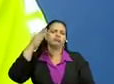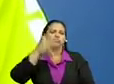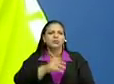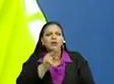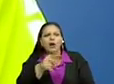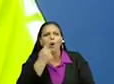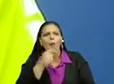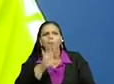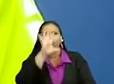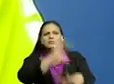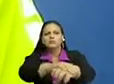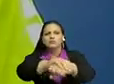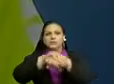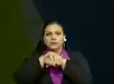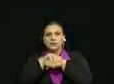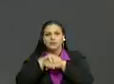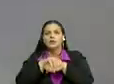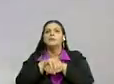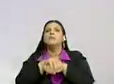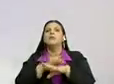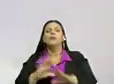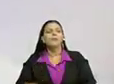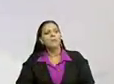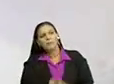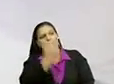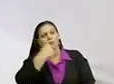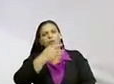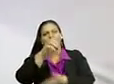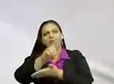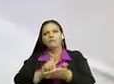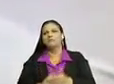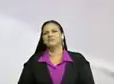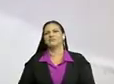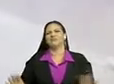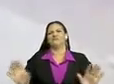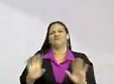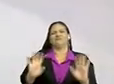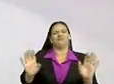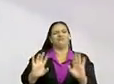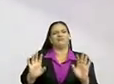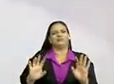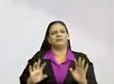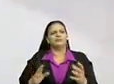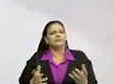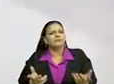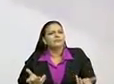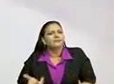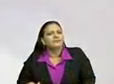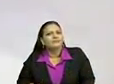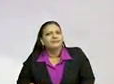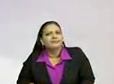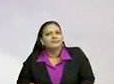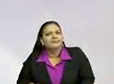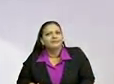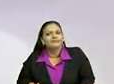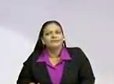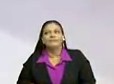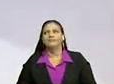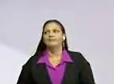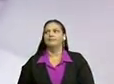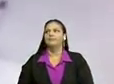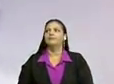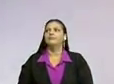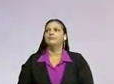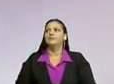tocó dejarle libertad al ciudadano. Buscaron algunos métodos judiciales para que sea procesado por algún delito, pero no hubo el peso de